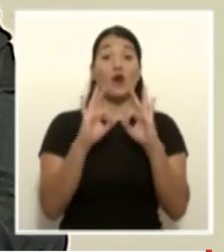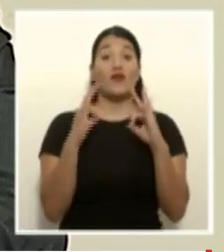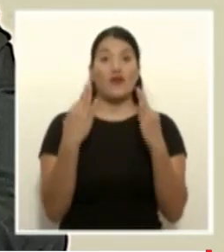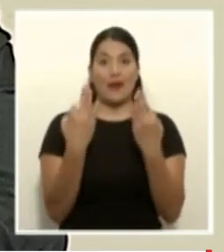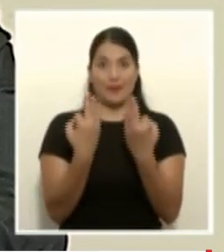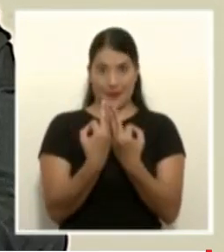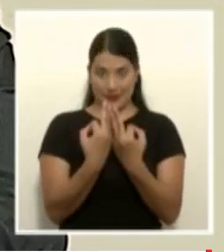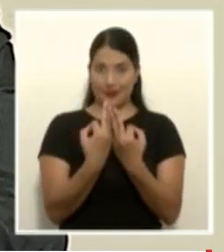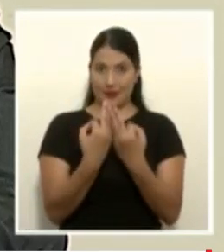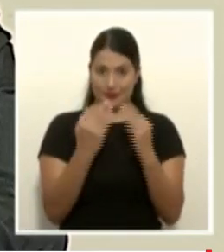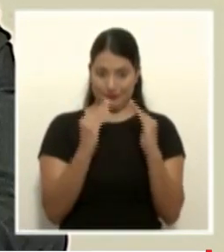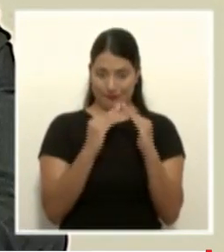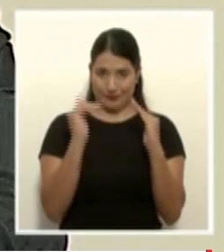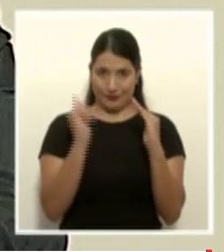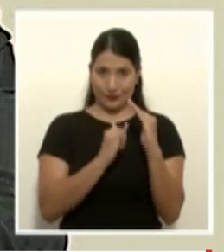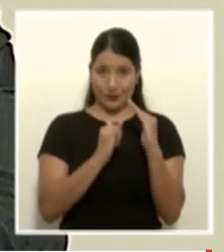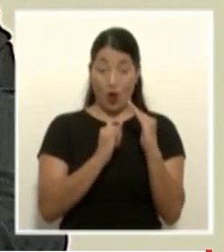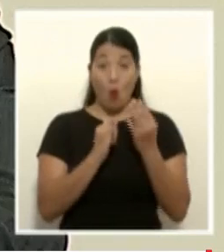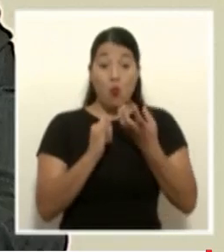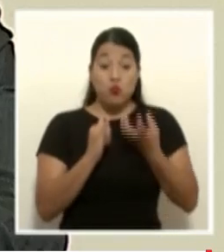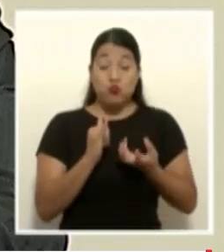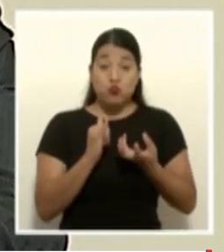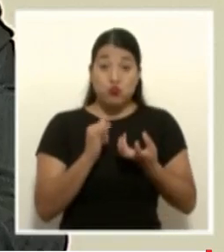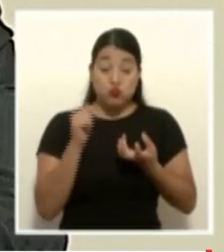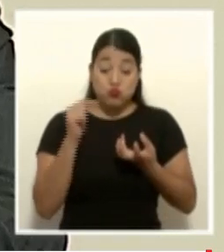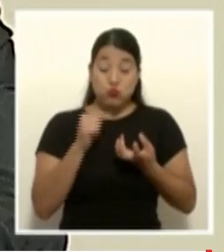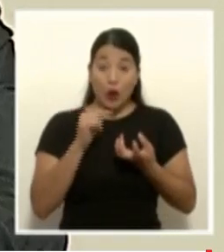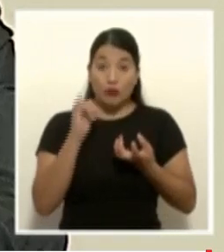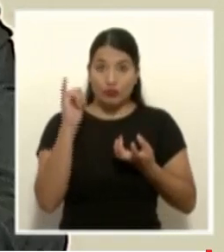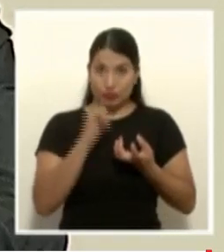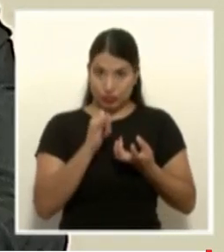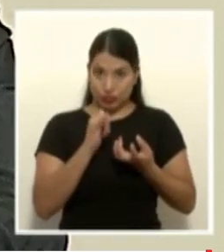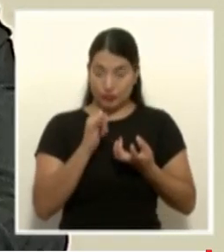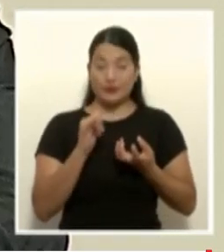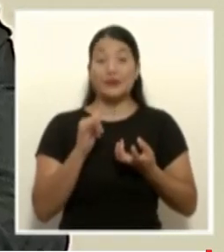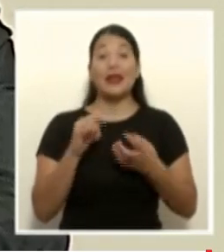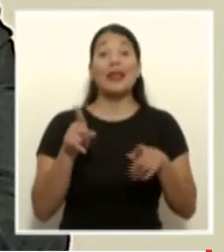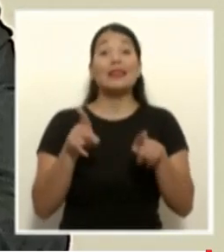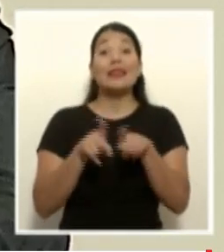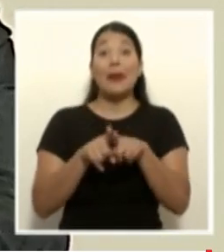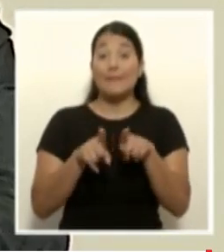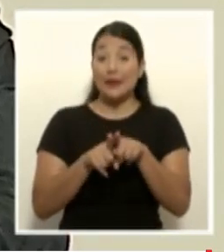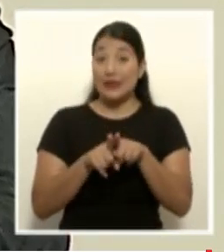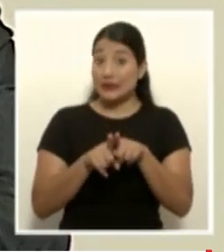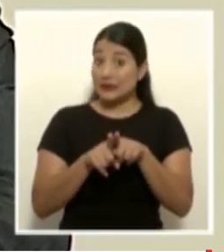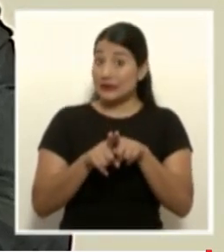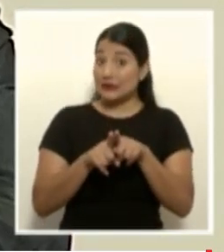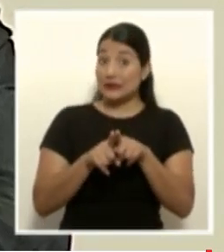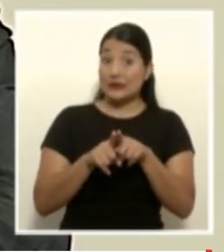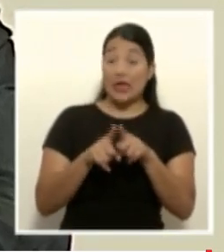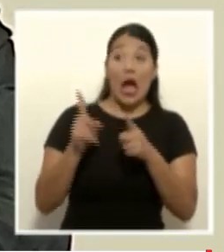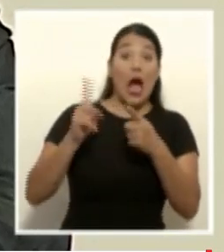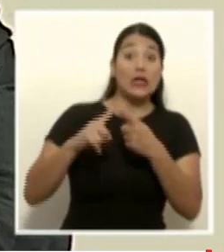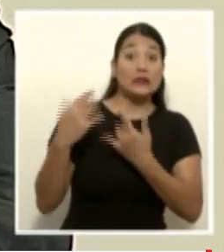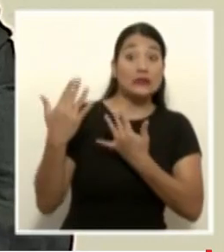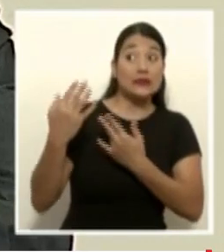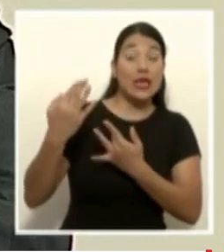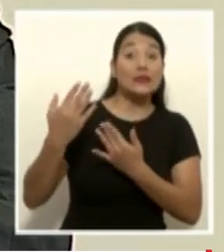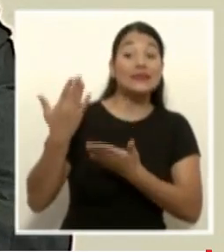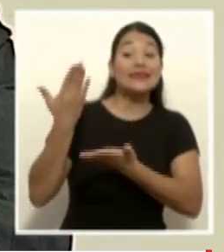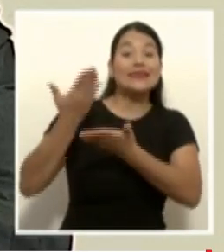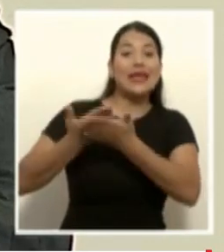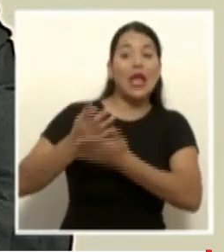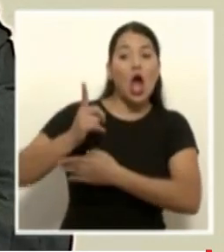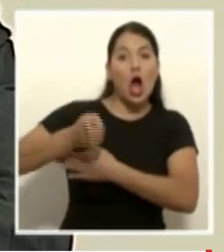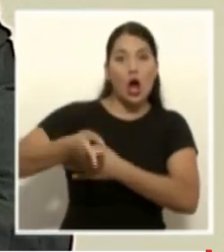núcleo familiar, su burbuja social, incluso si todavía no ha llegado la orden sanitaria. Esto es muy importante porque